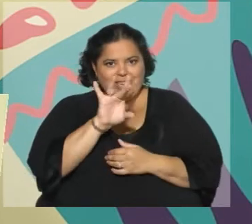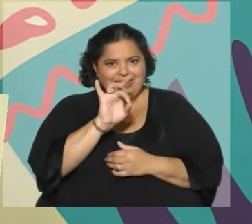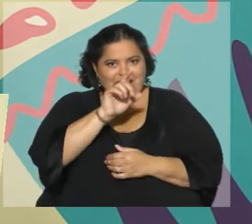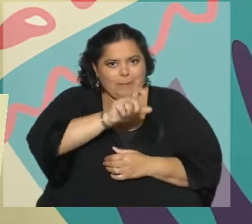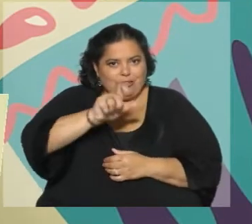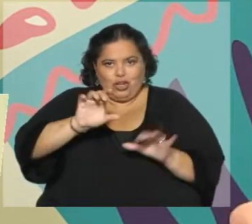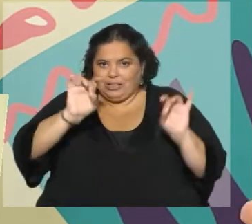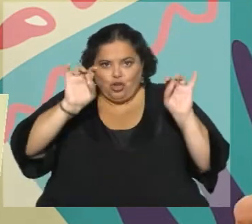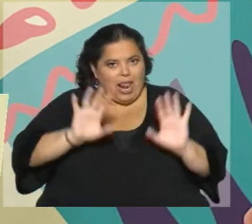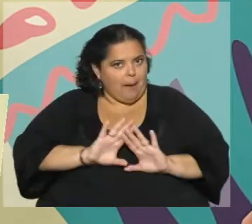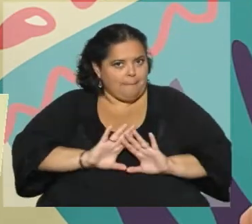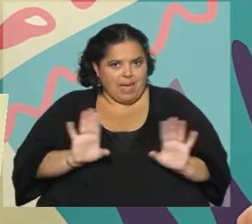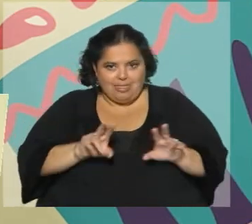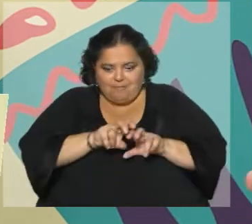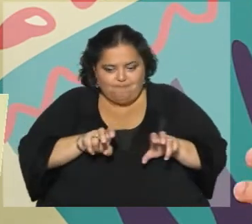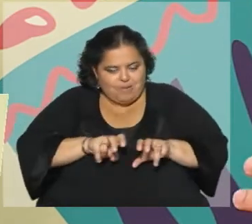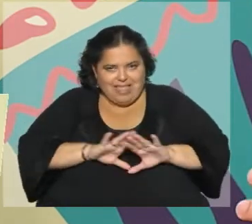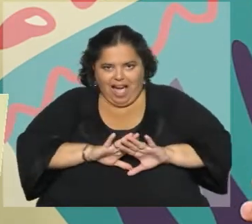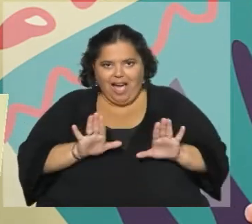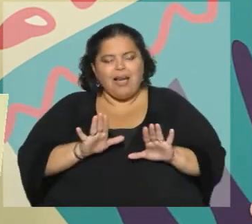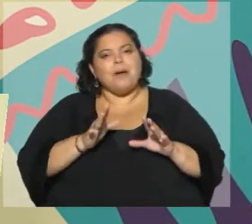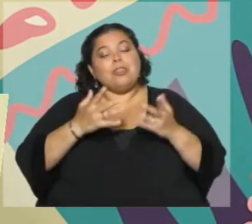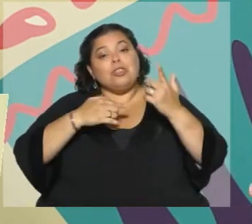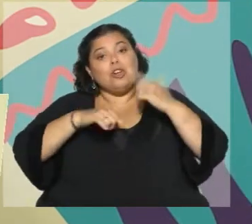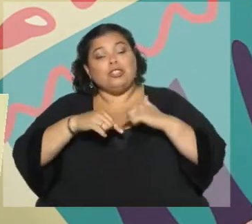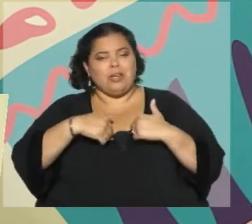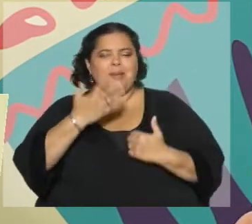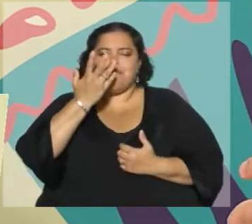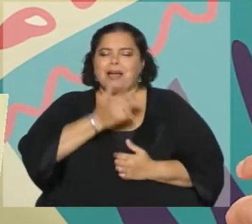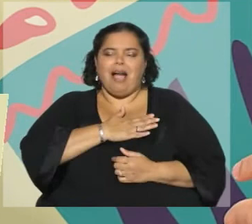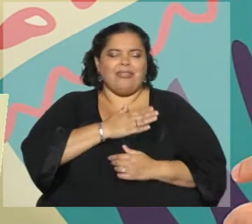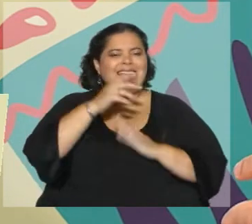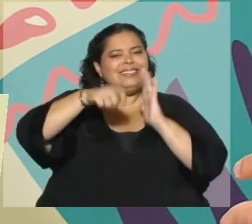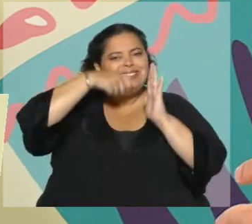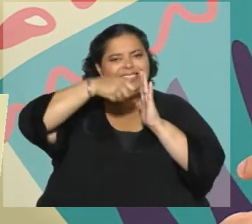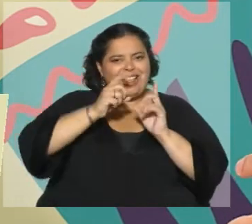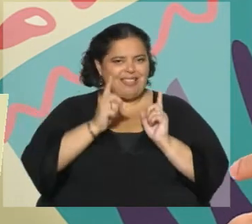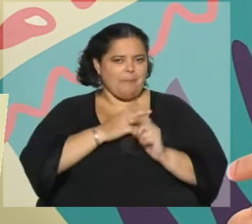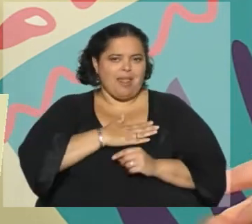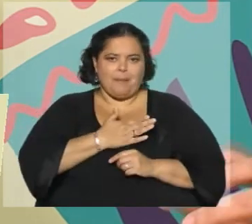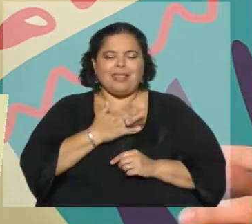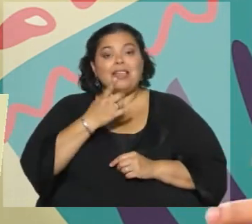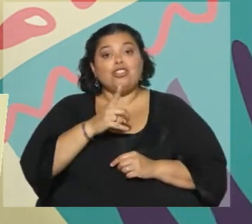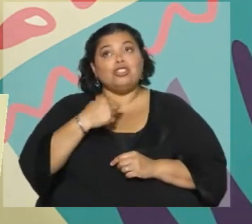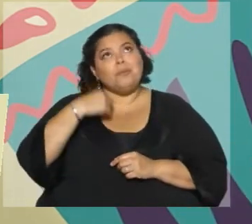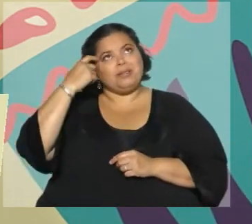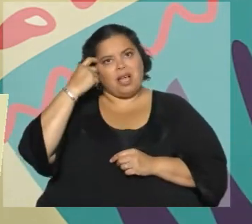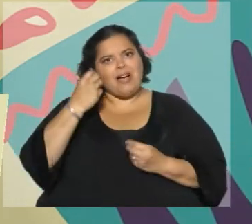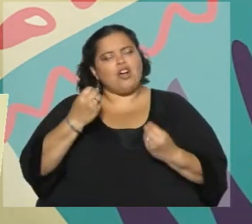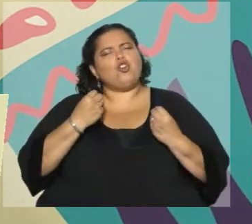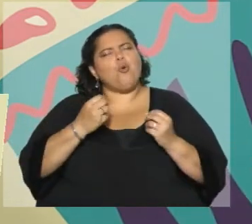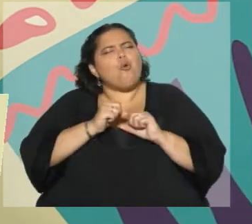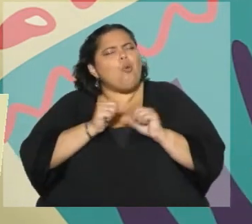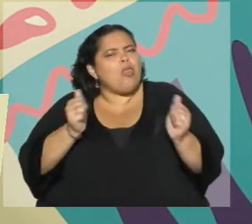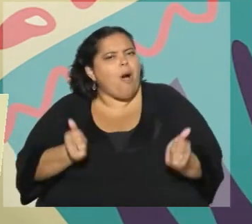cosa estás yo soy amante del cine también y siempre me preguntaba y como dificultad y como propuesta también así de creador el ático bueno cupo